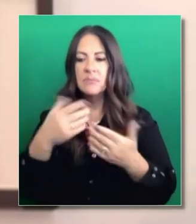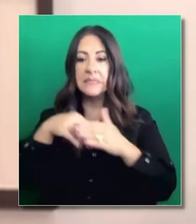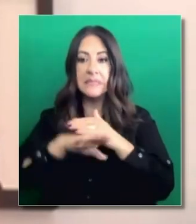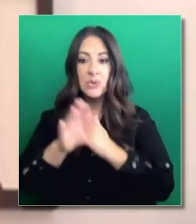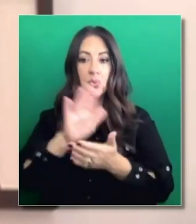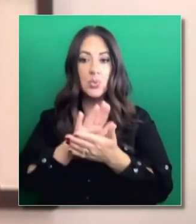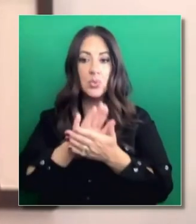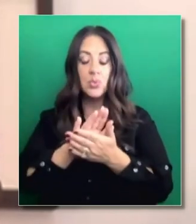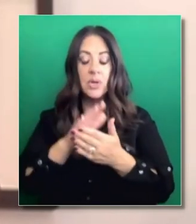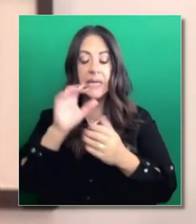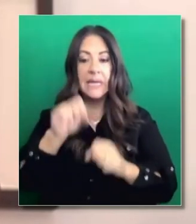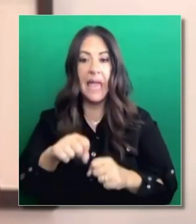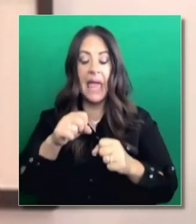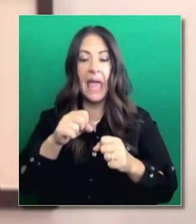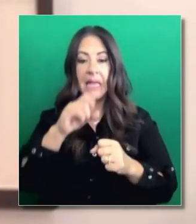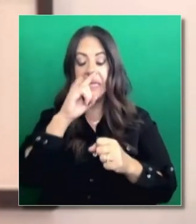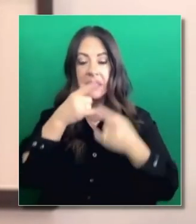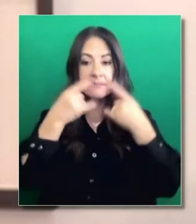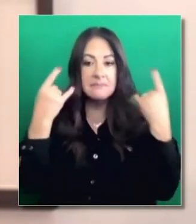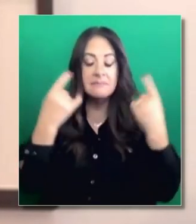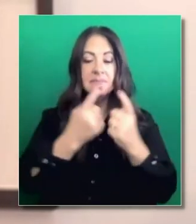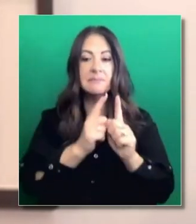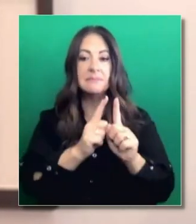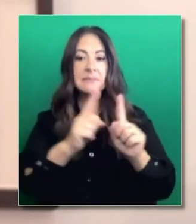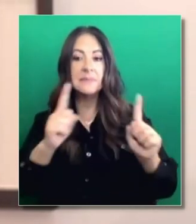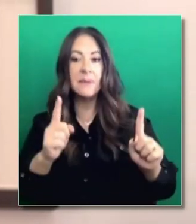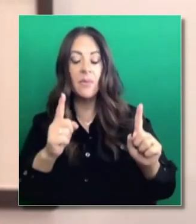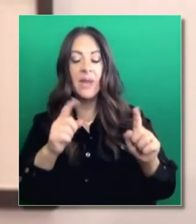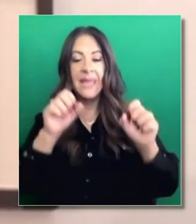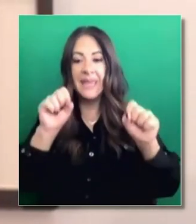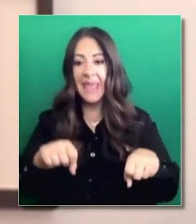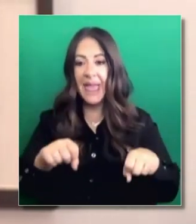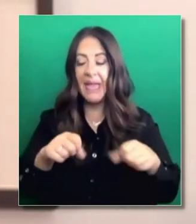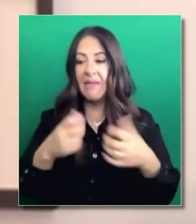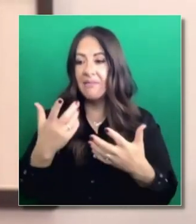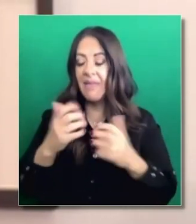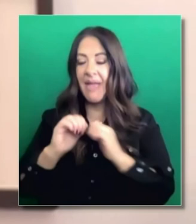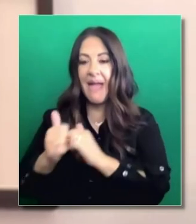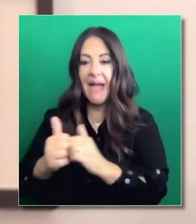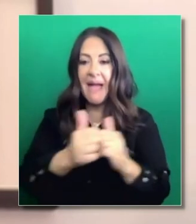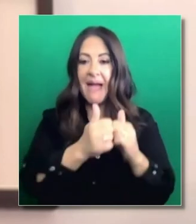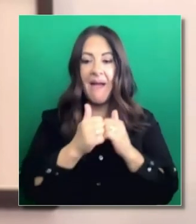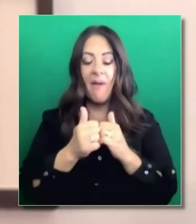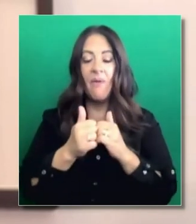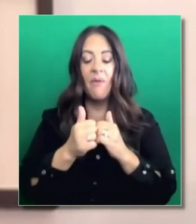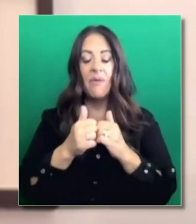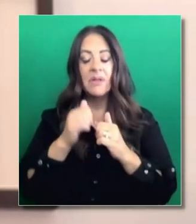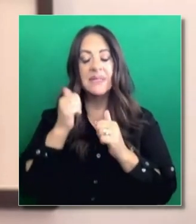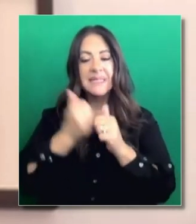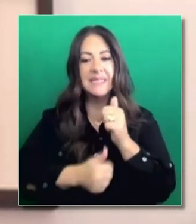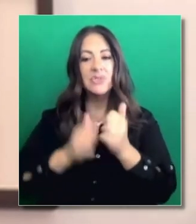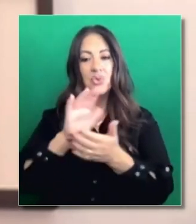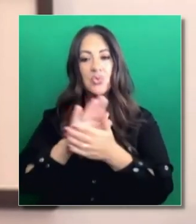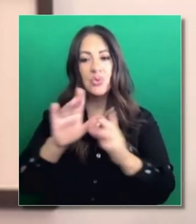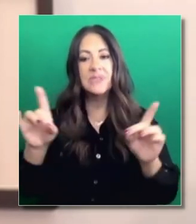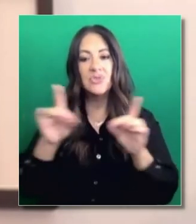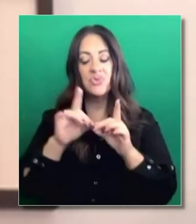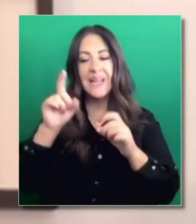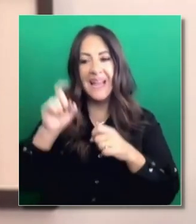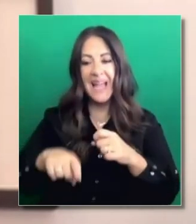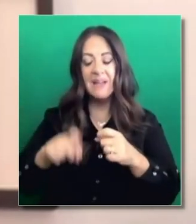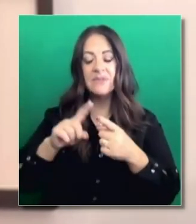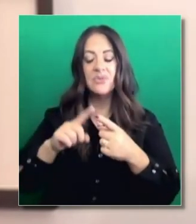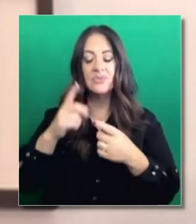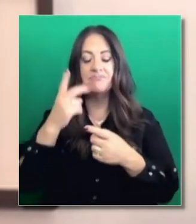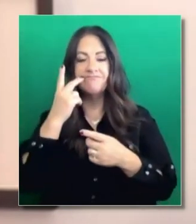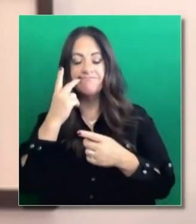espacio existente. Algunos distritos podrán hacerlo mejor que otros. Otros verán retos y tendrán que tomar las decisiones adecuadas